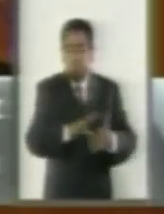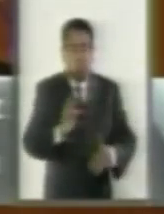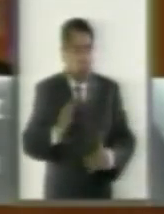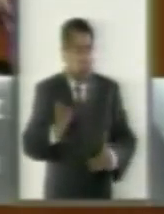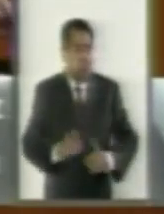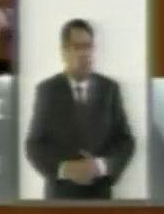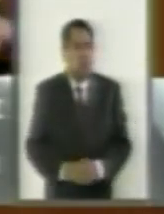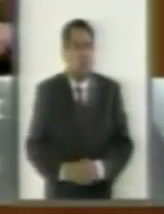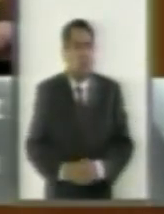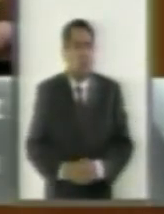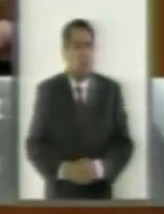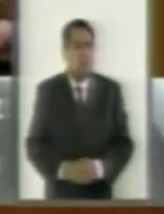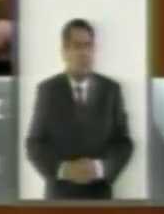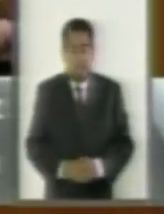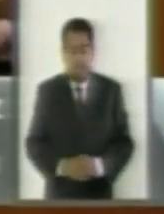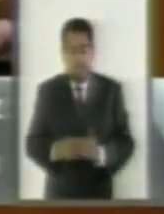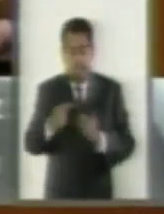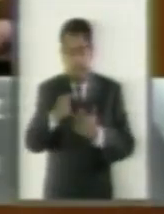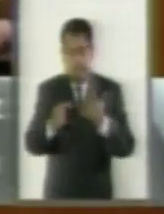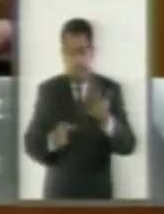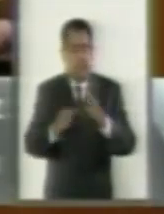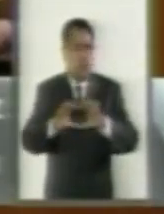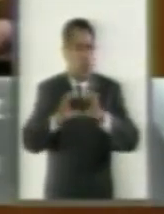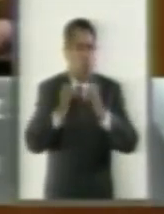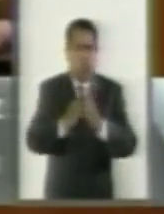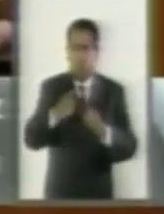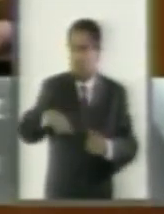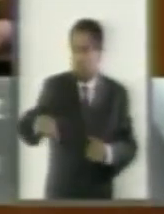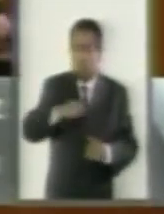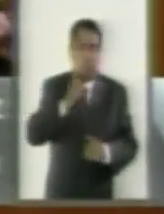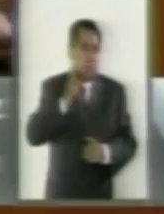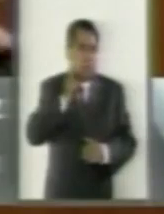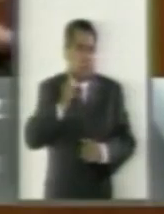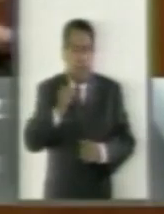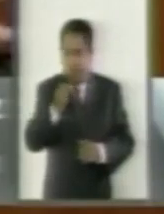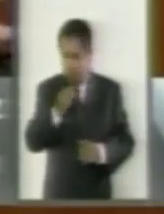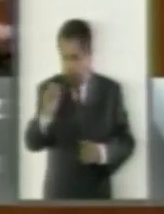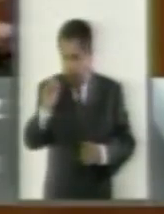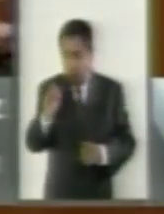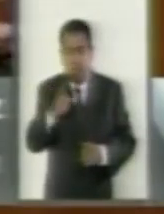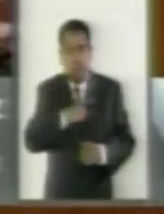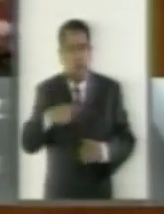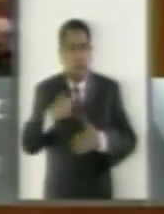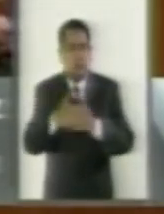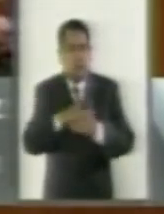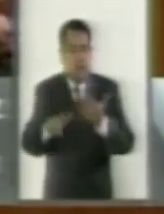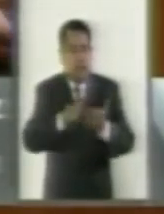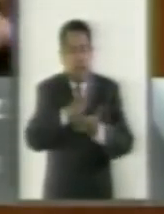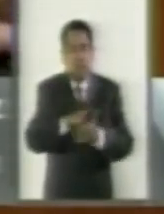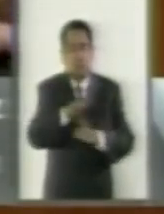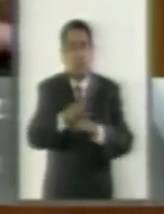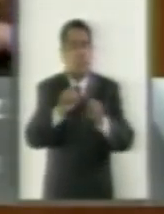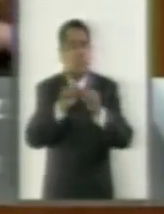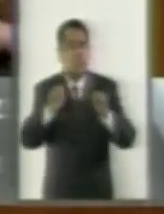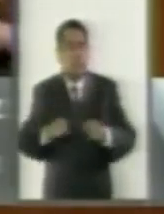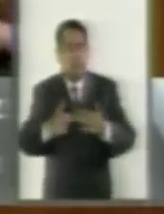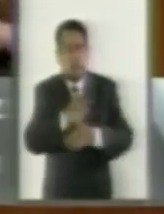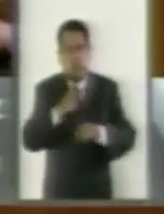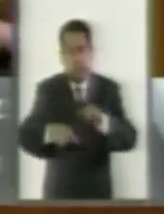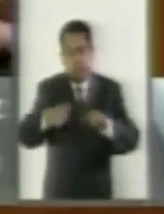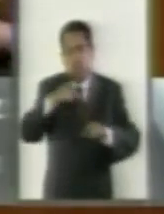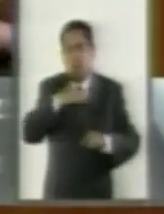de este ordenamiento, el Congreso está obligado a emitir la Ley General del Sistema Nacional de